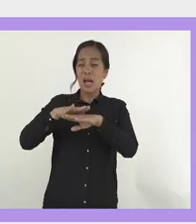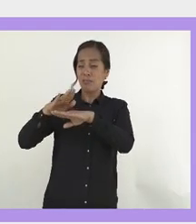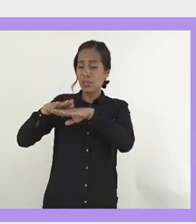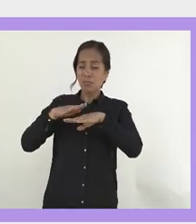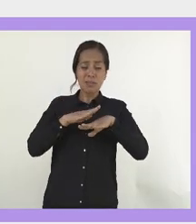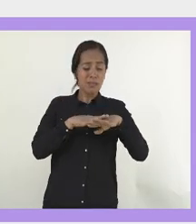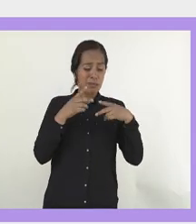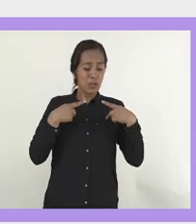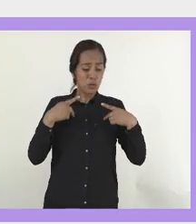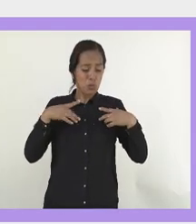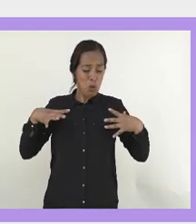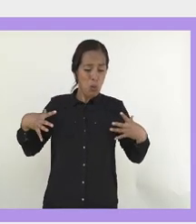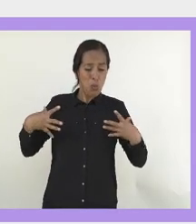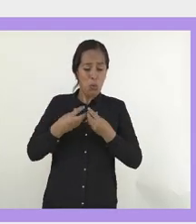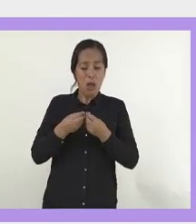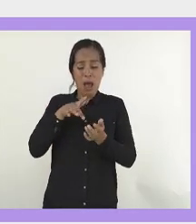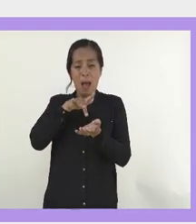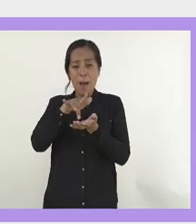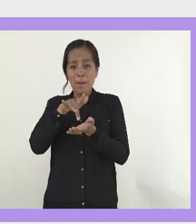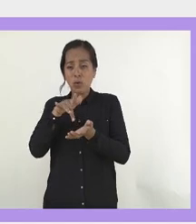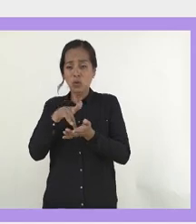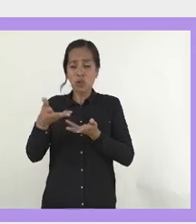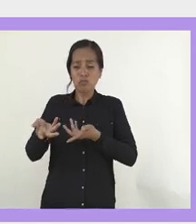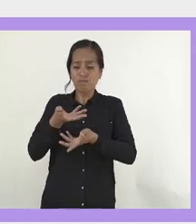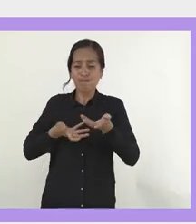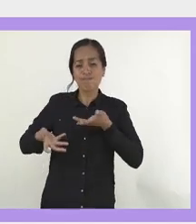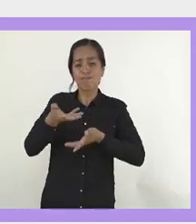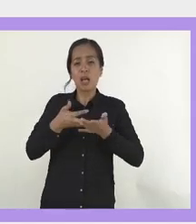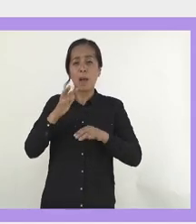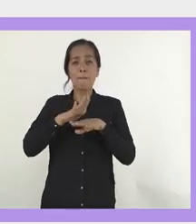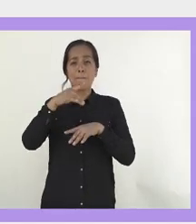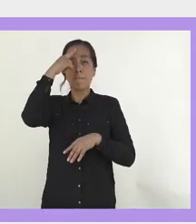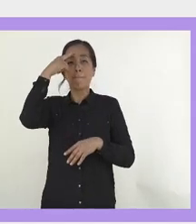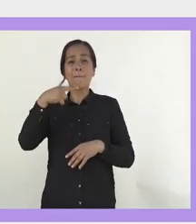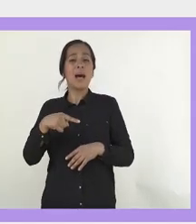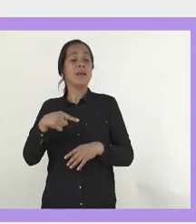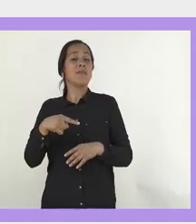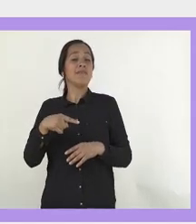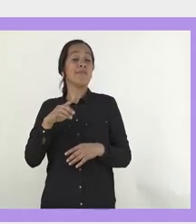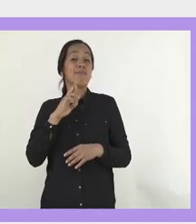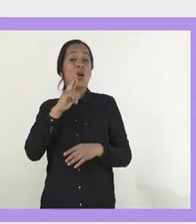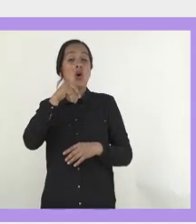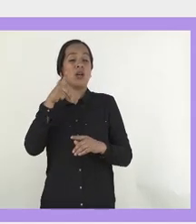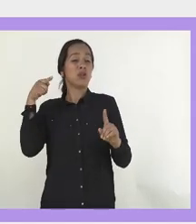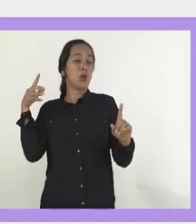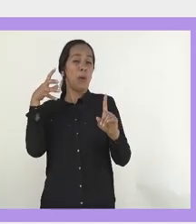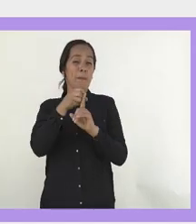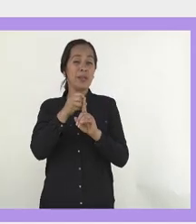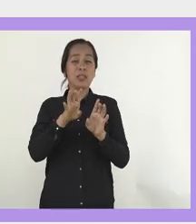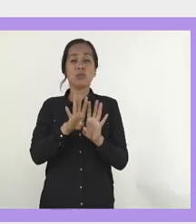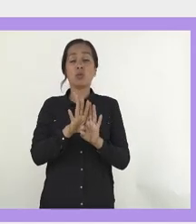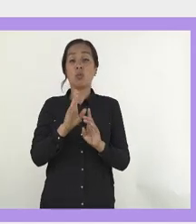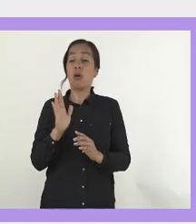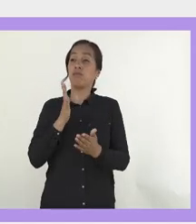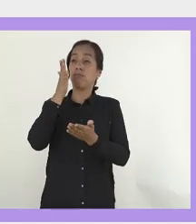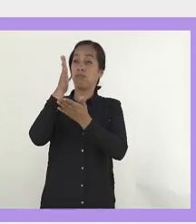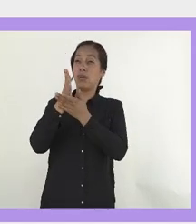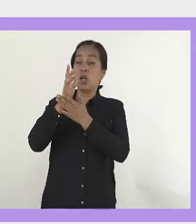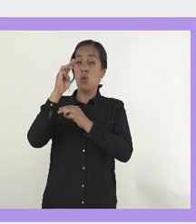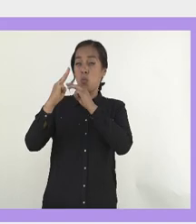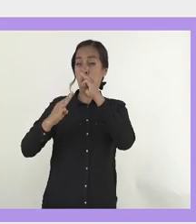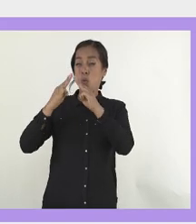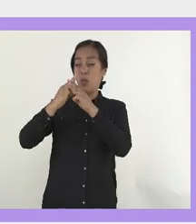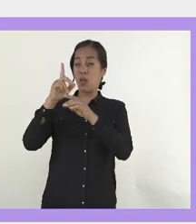hacia el mismo lado no se terminan de logrando mejores objetivos Andrea es ya se comentó no se va al mundial para el